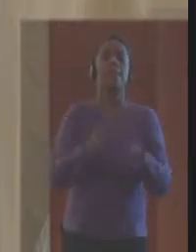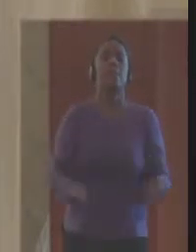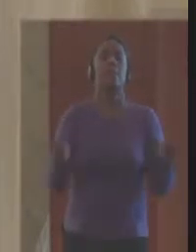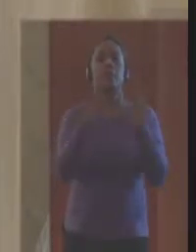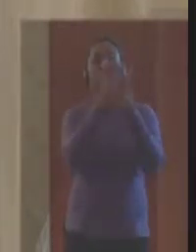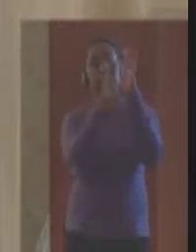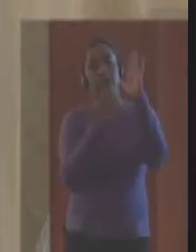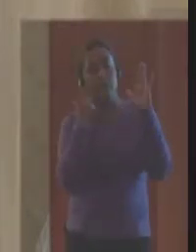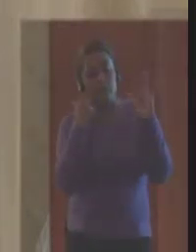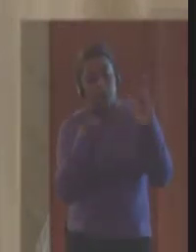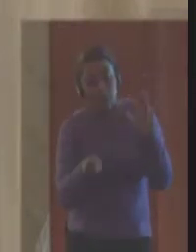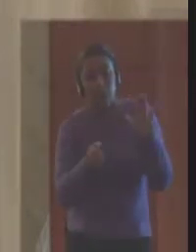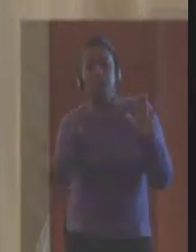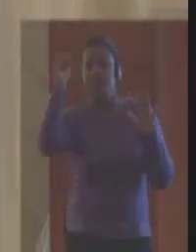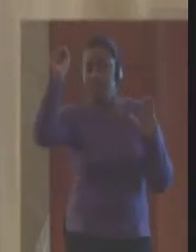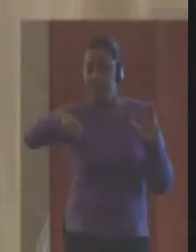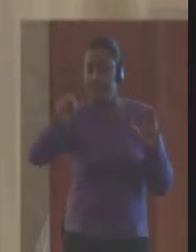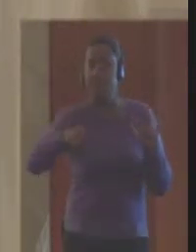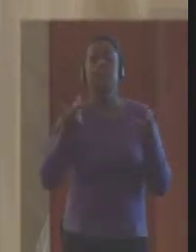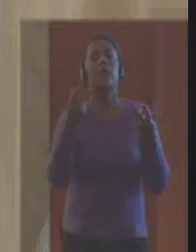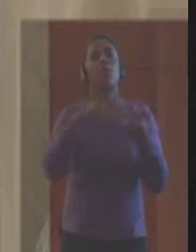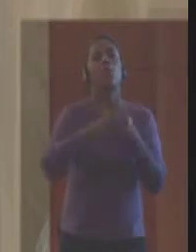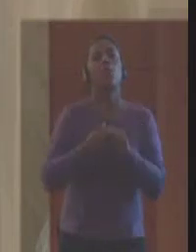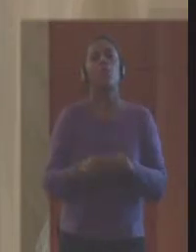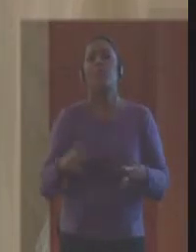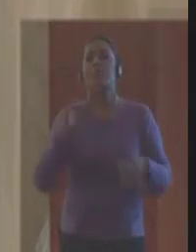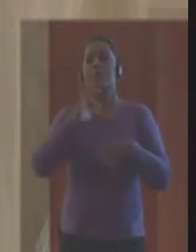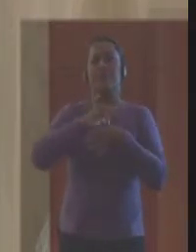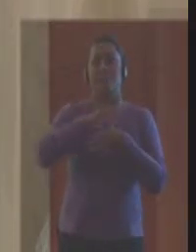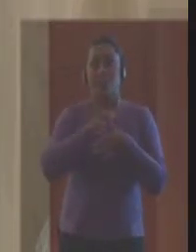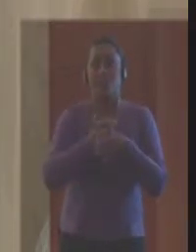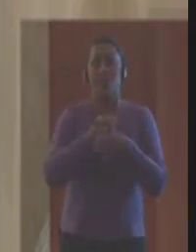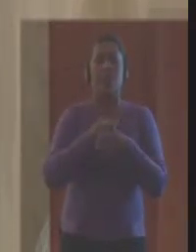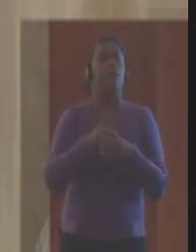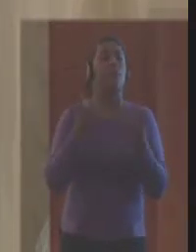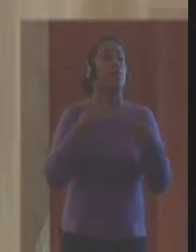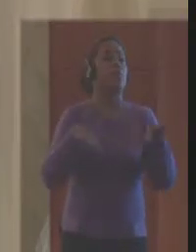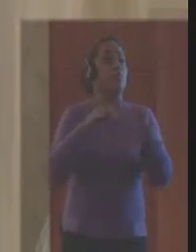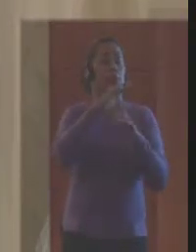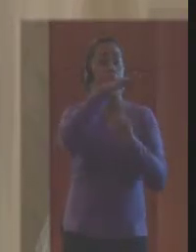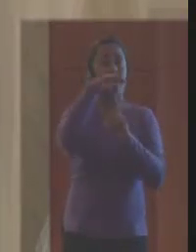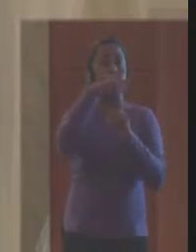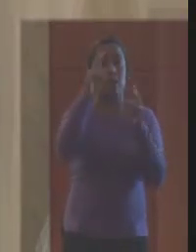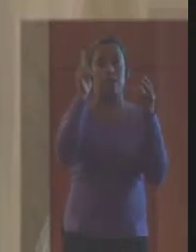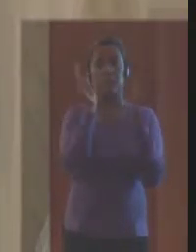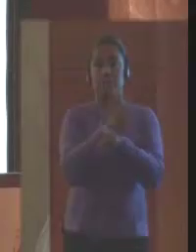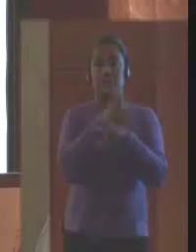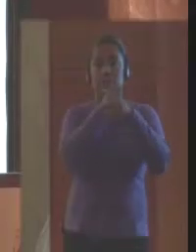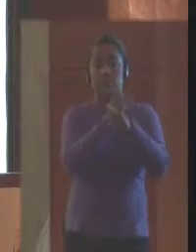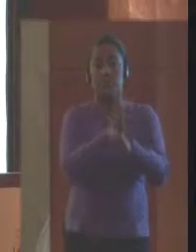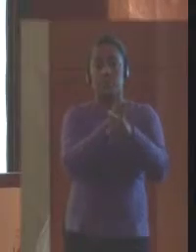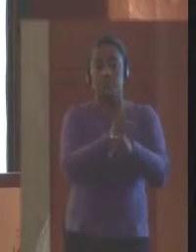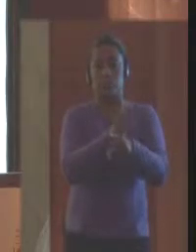de suelos de protección por riesgo, que en Bogotá lo llamamos parques de protección por riesgo.